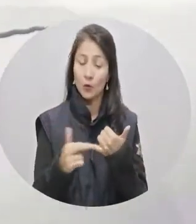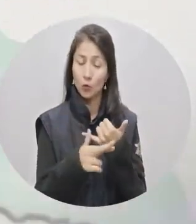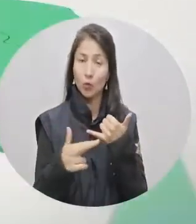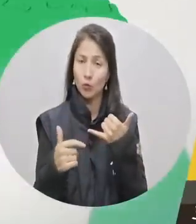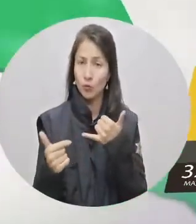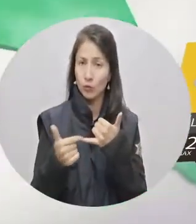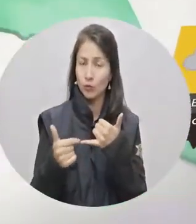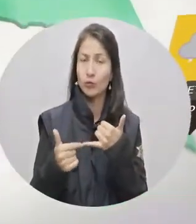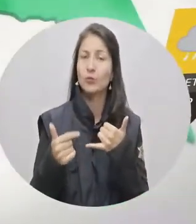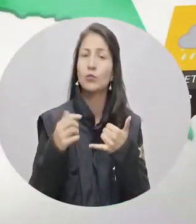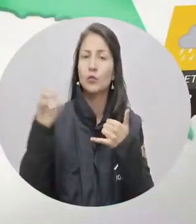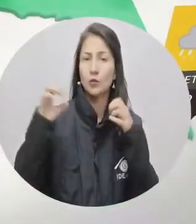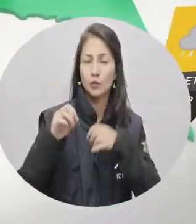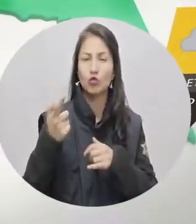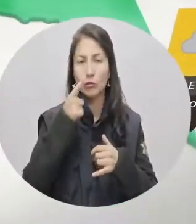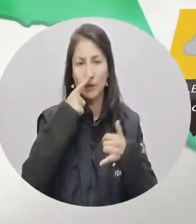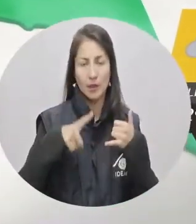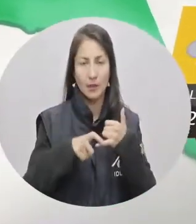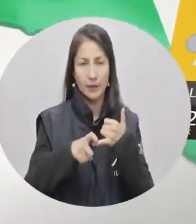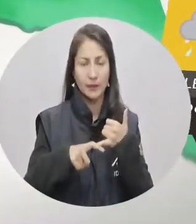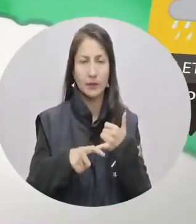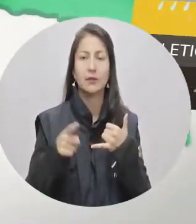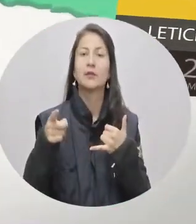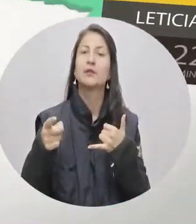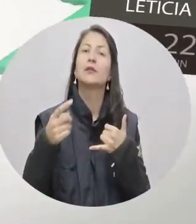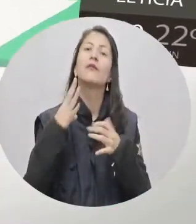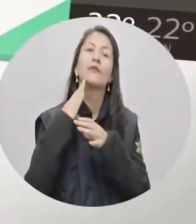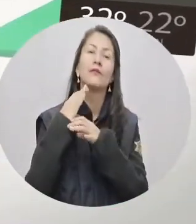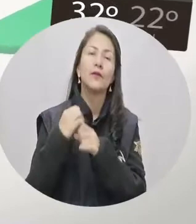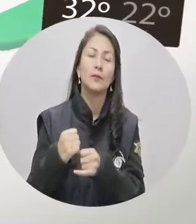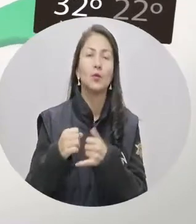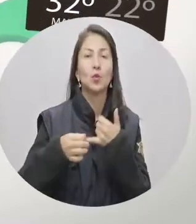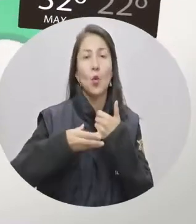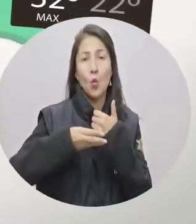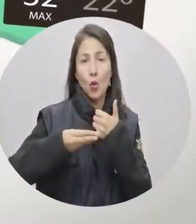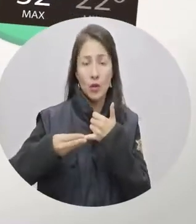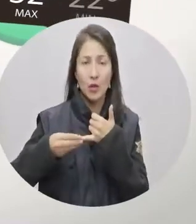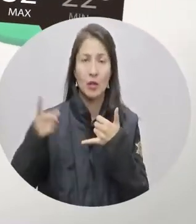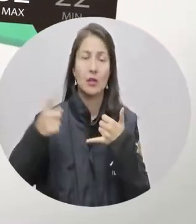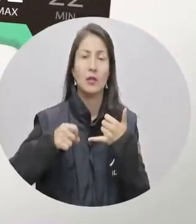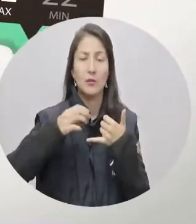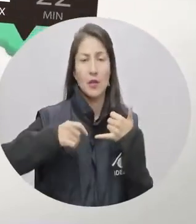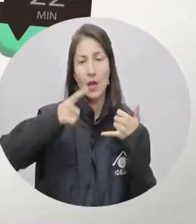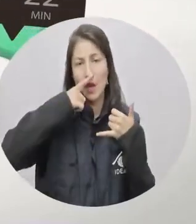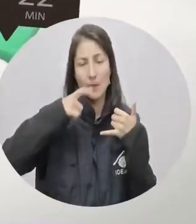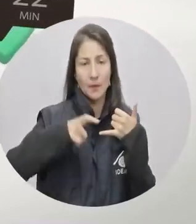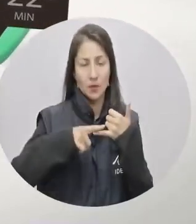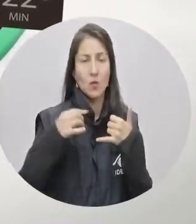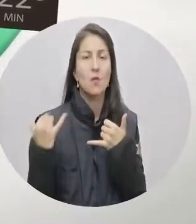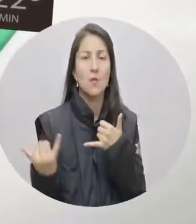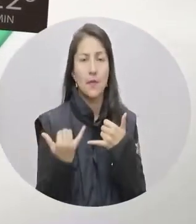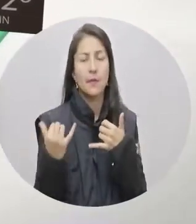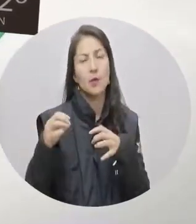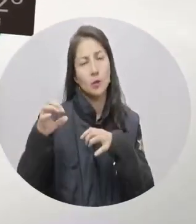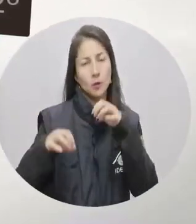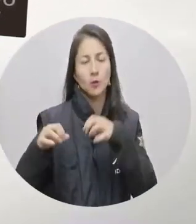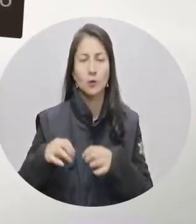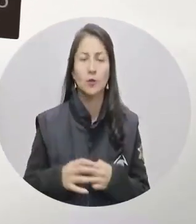Para el sur del país, tendremos lluvias en Amazonas, en sectores del oriente del Vaupés y Guainía y en el piedemonte amazónico.